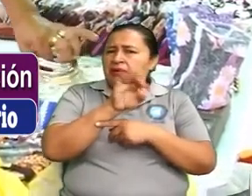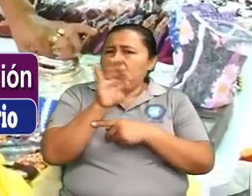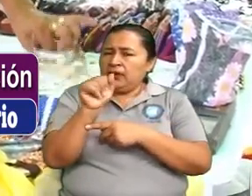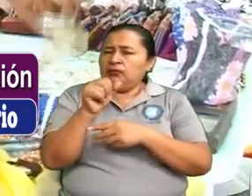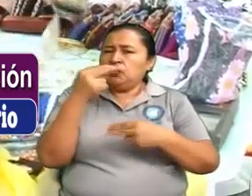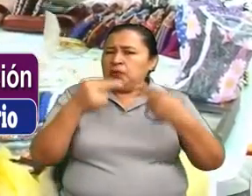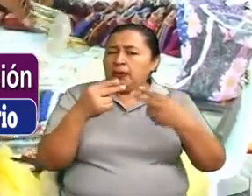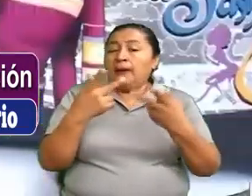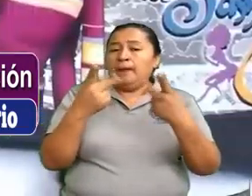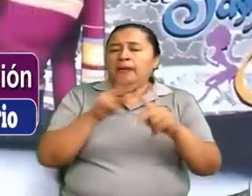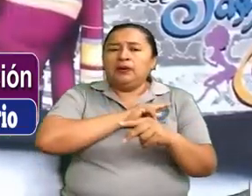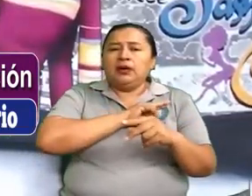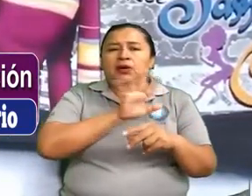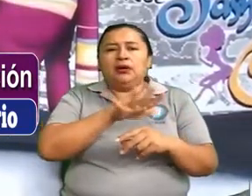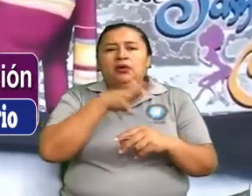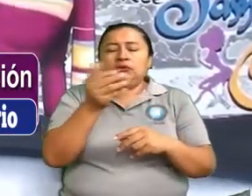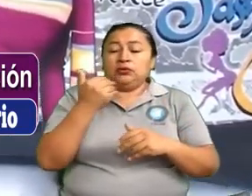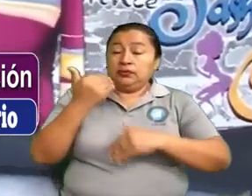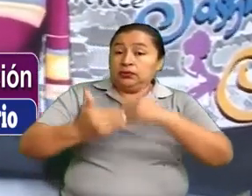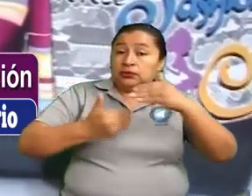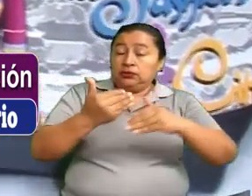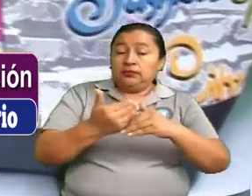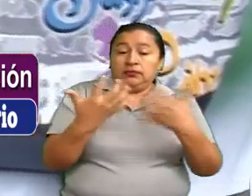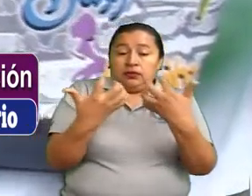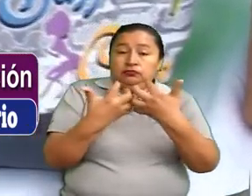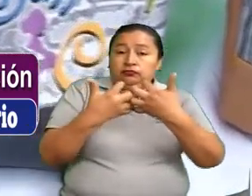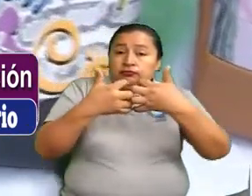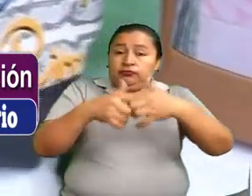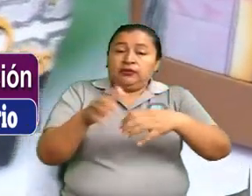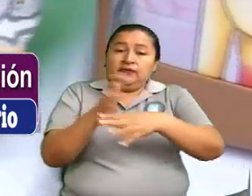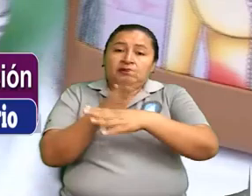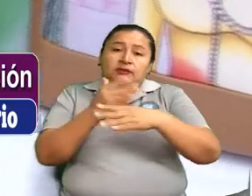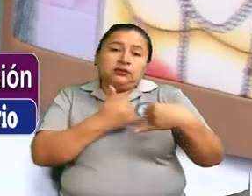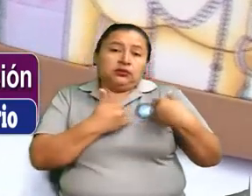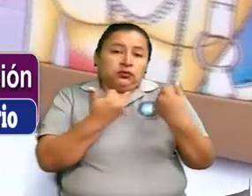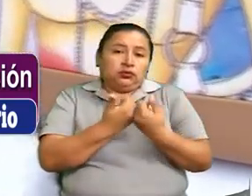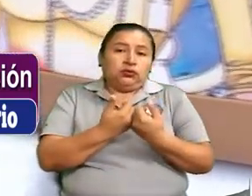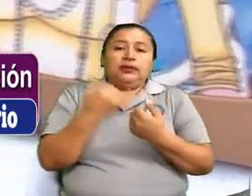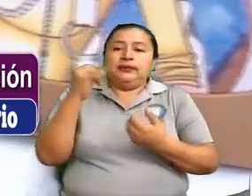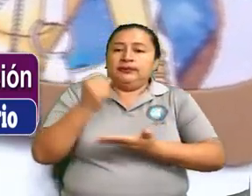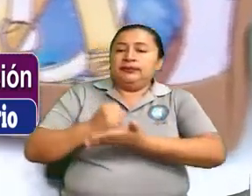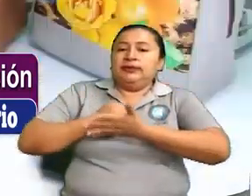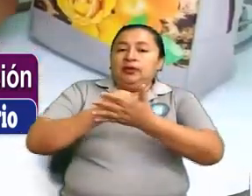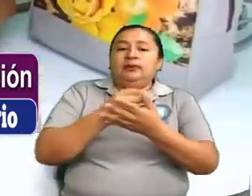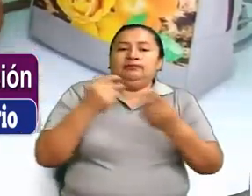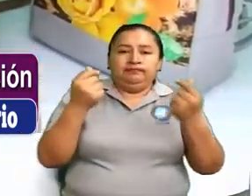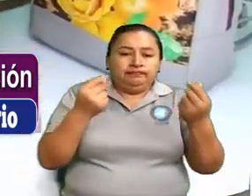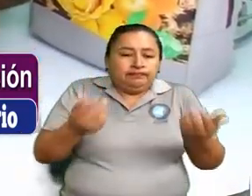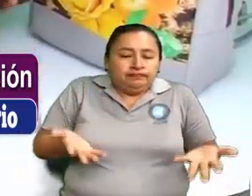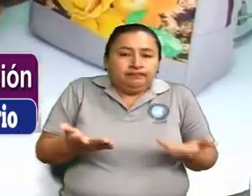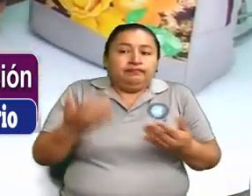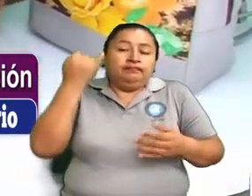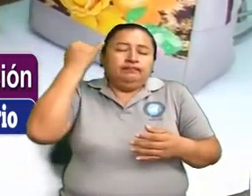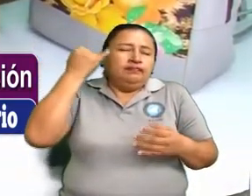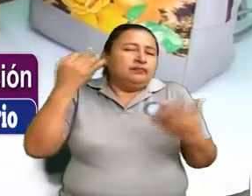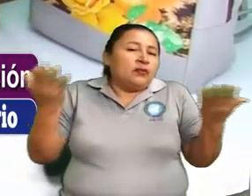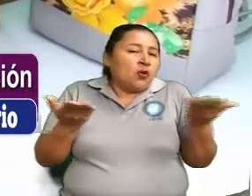directamente, pero también hay otro proceso que es la articulación interinstitucional que ayuda a potenciar precisamente las iniciativas